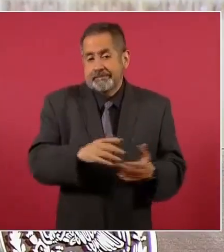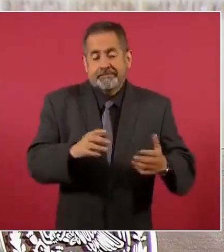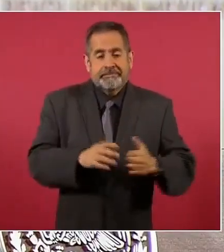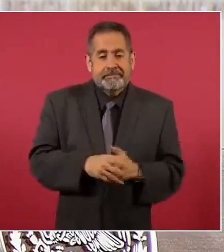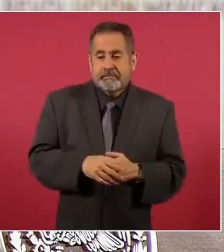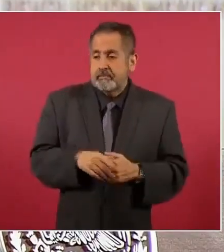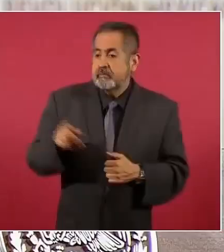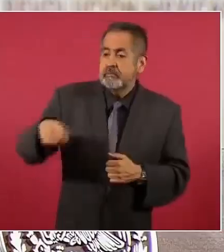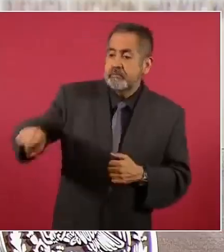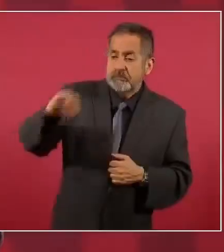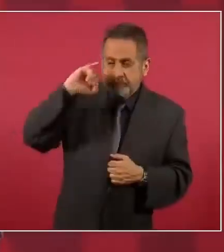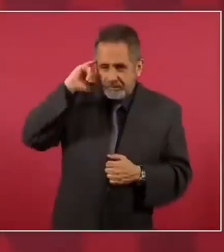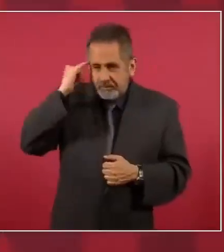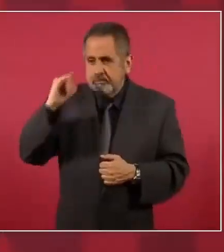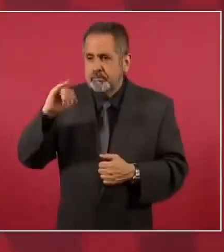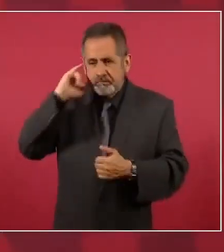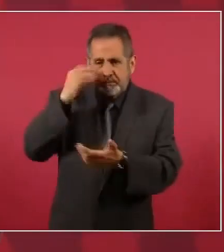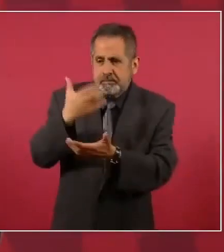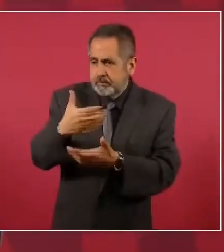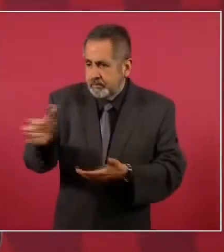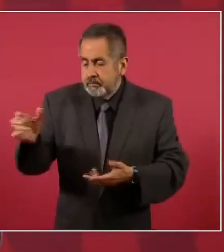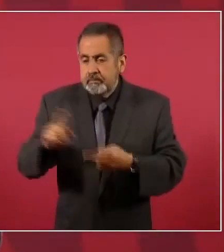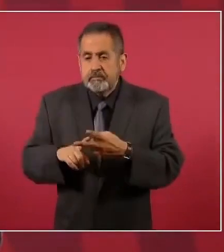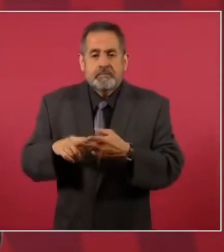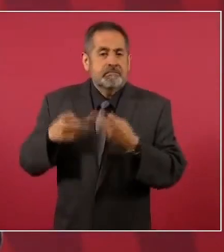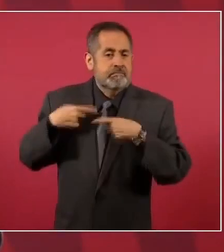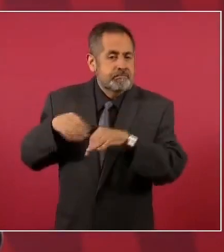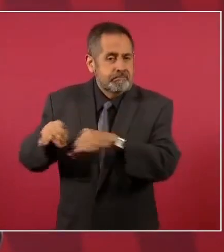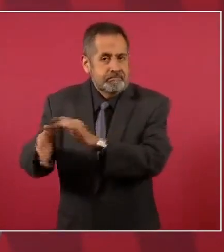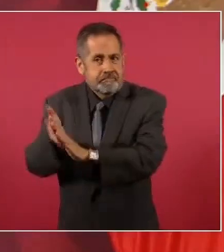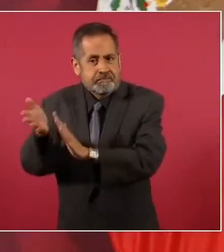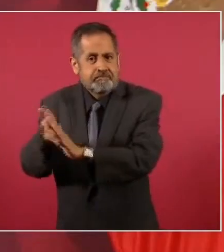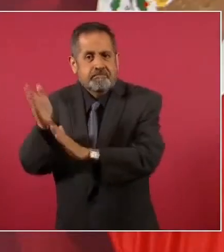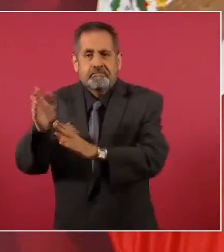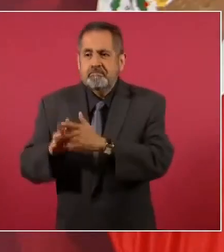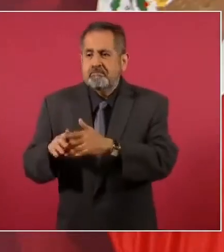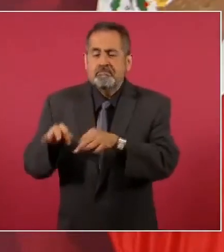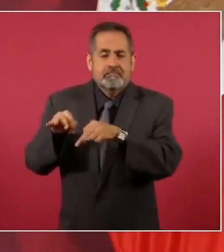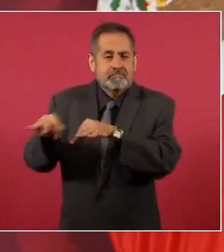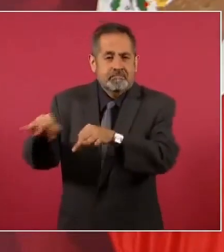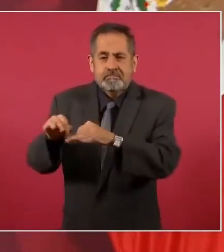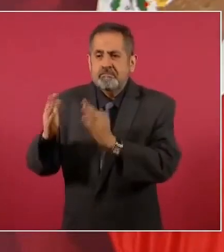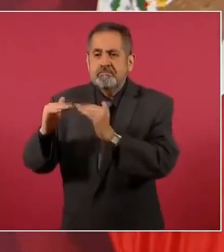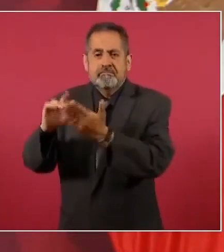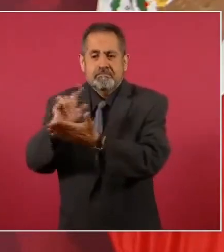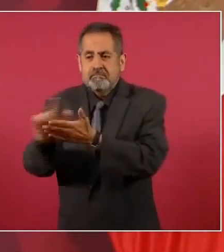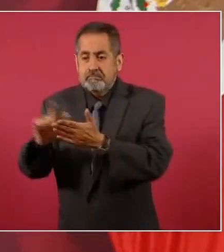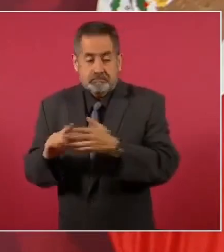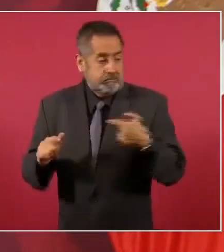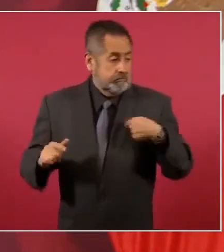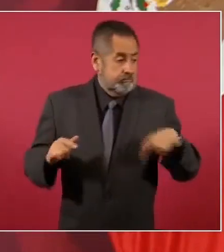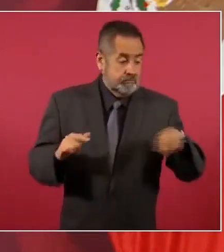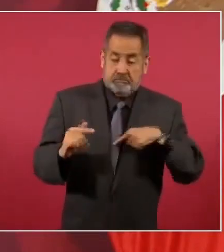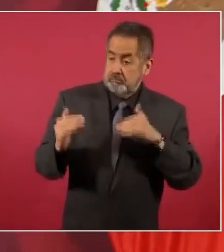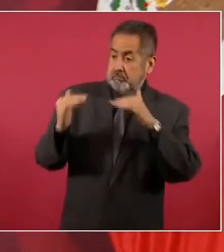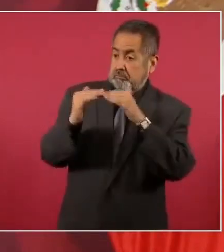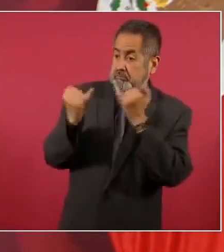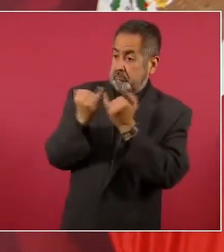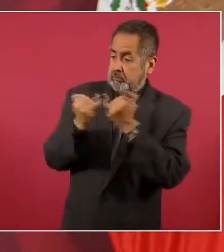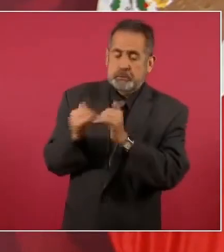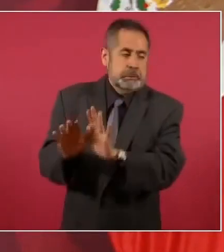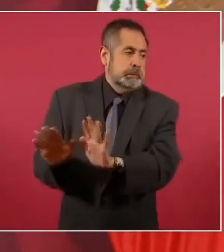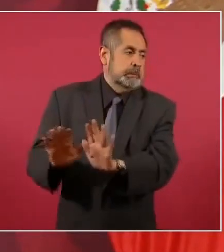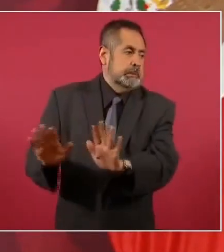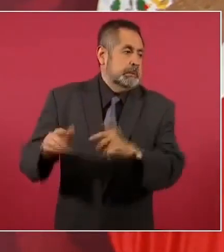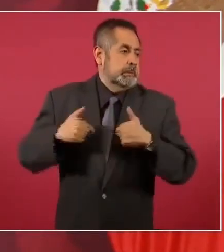un indígena, a un campesino, a un obrero, a una trabajadora doméstica? No,